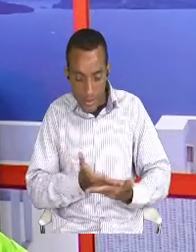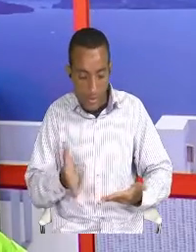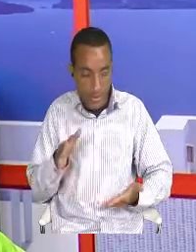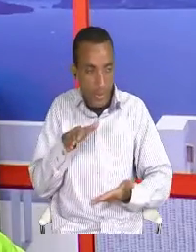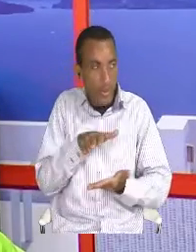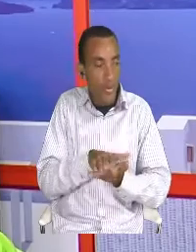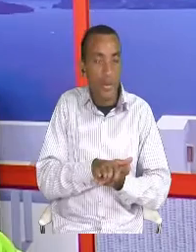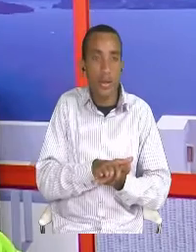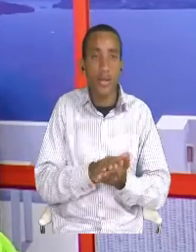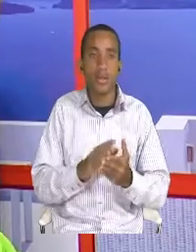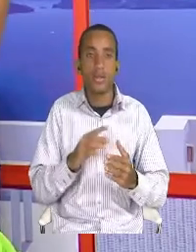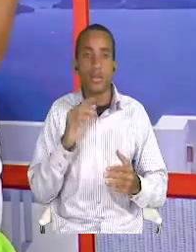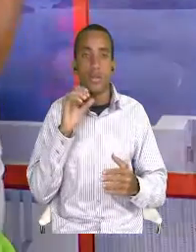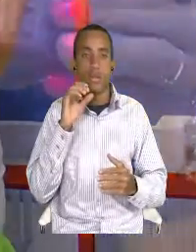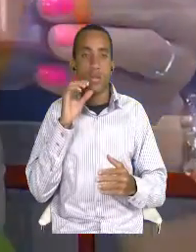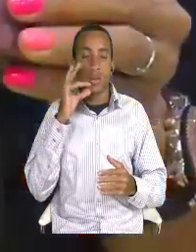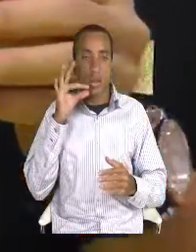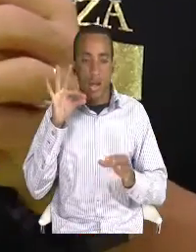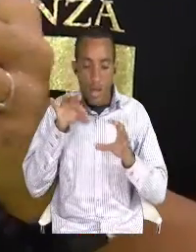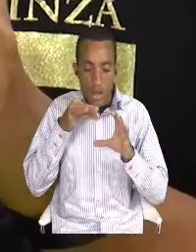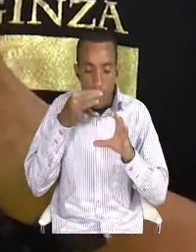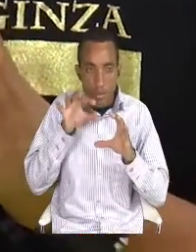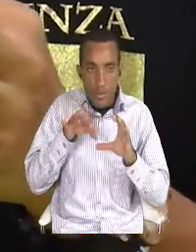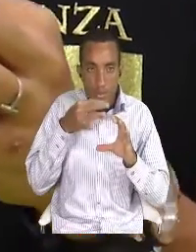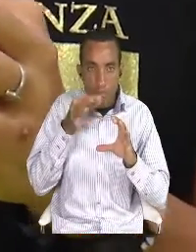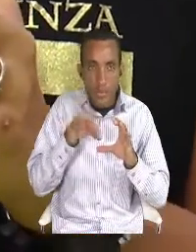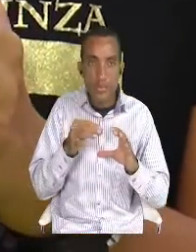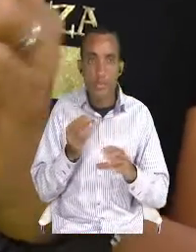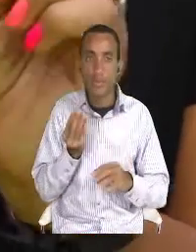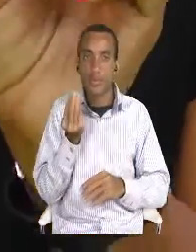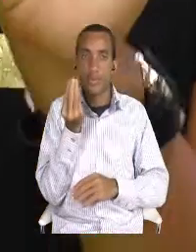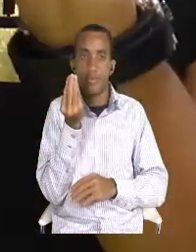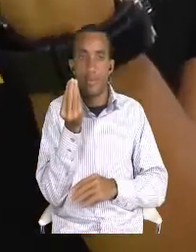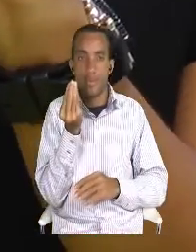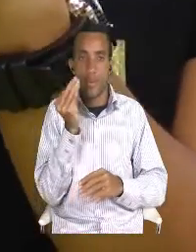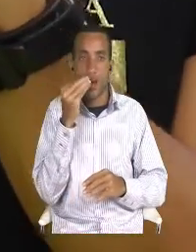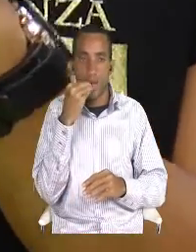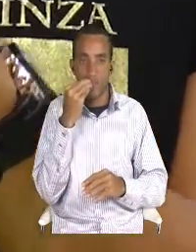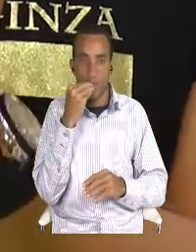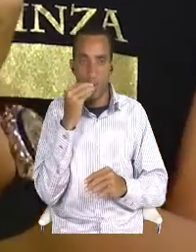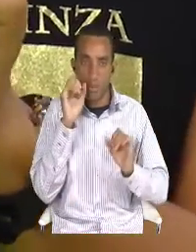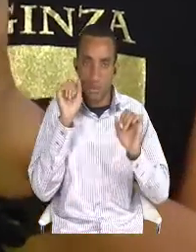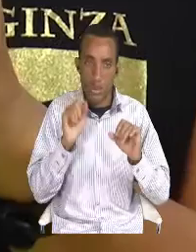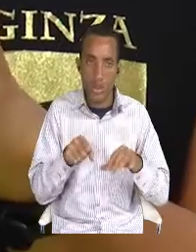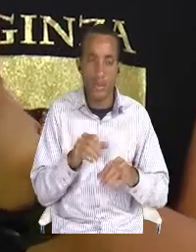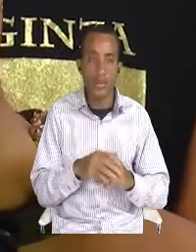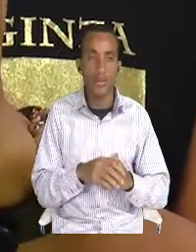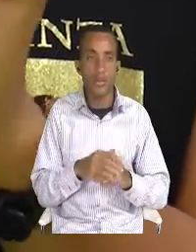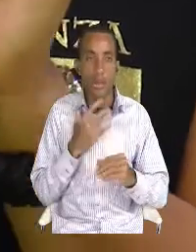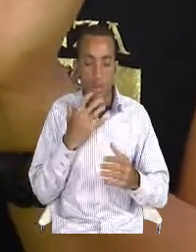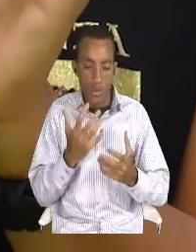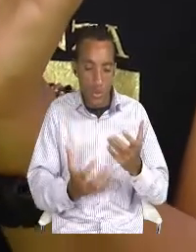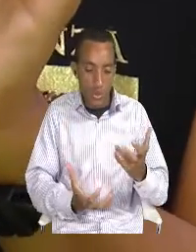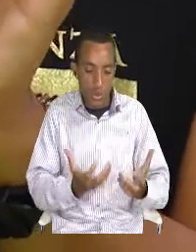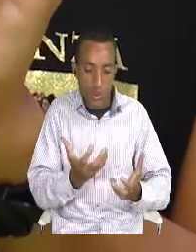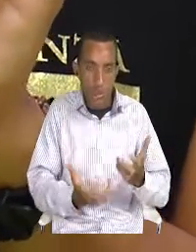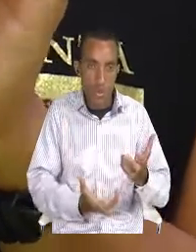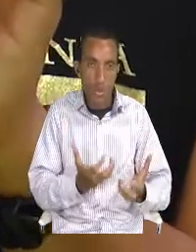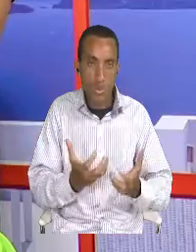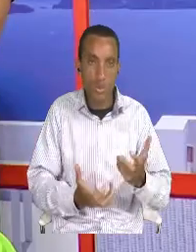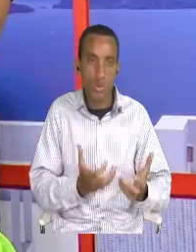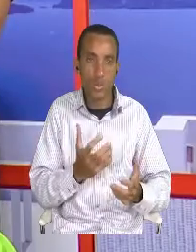fresas, arándanos, uvas isabelinas y agras. Todo eso se hierve un poquitico de vinagre de manzana y